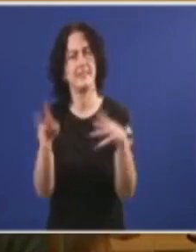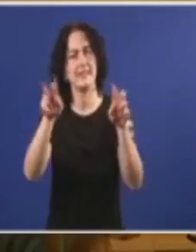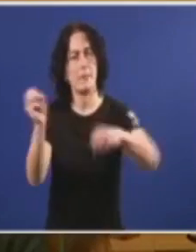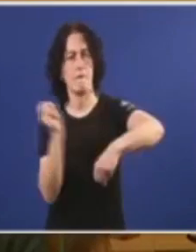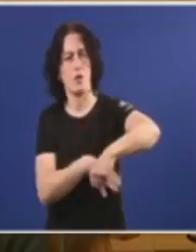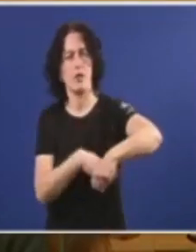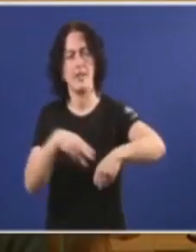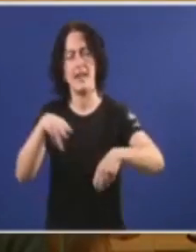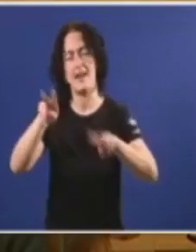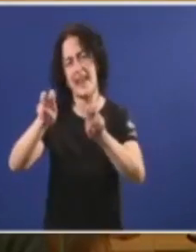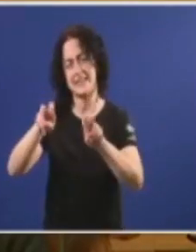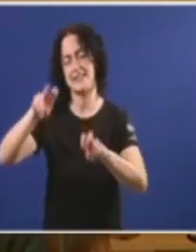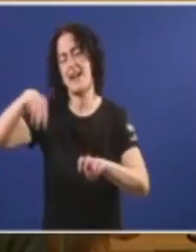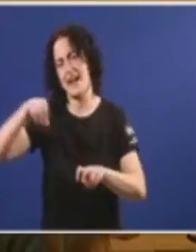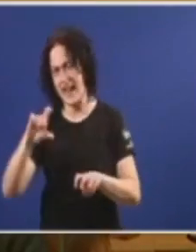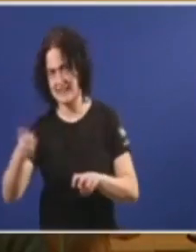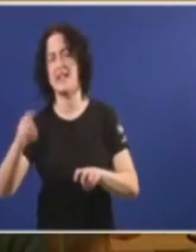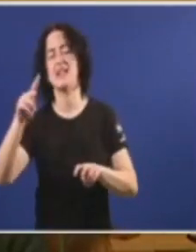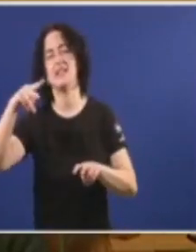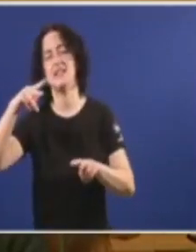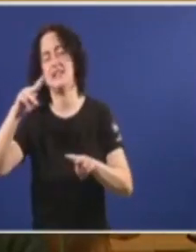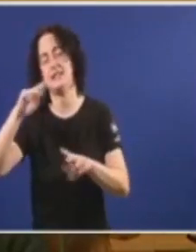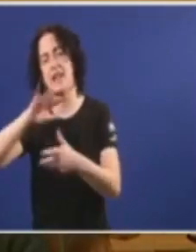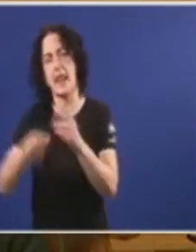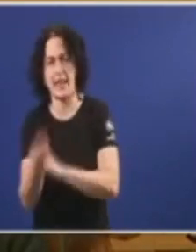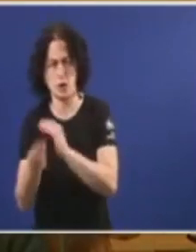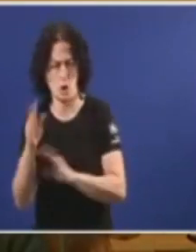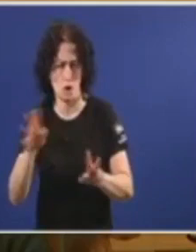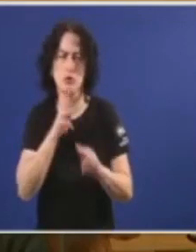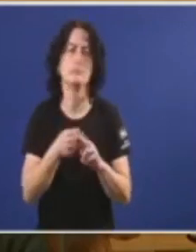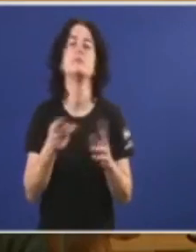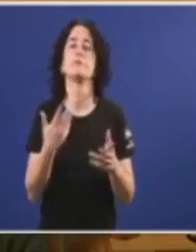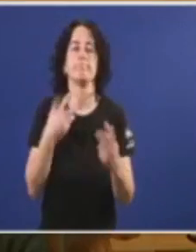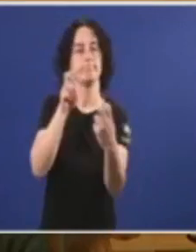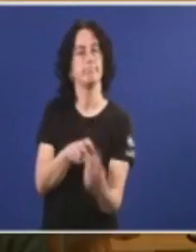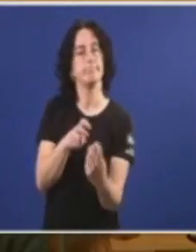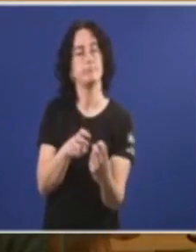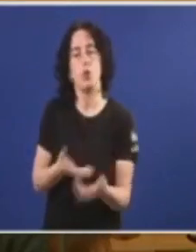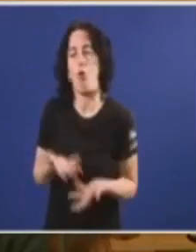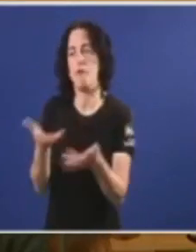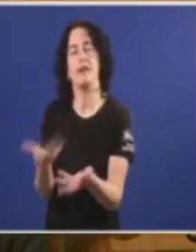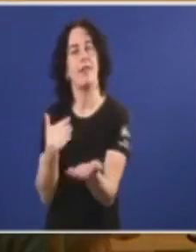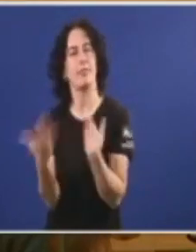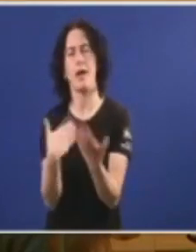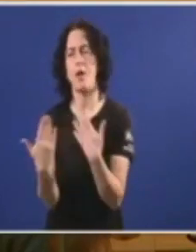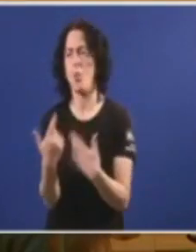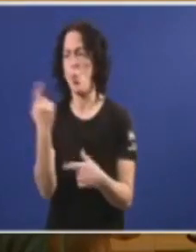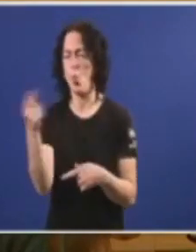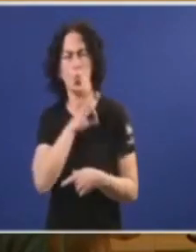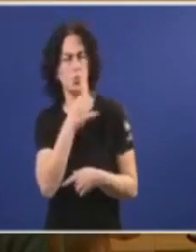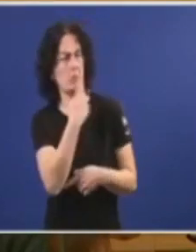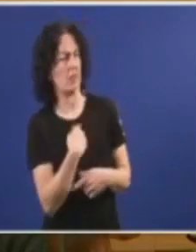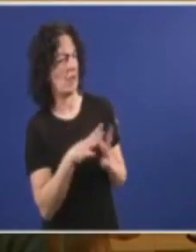fondos Next Generation e do seu reparto. E cada vez que nos sentamos e que lle facemos esa oferta de diálogo, vostede recrimíname aquí non sei que